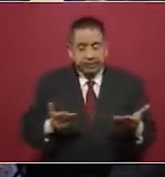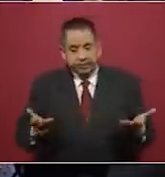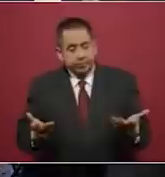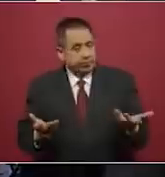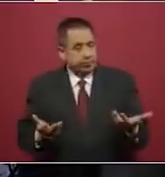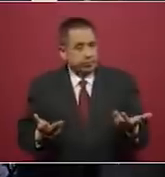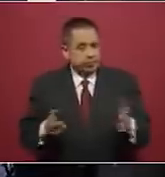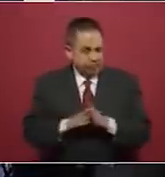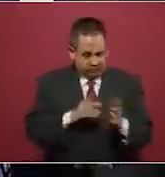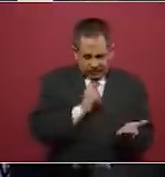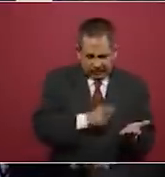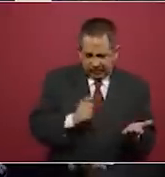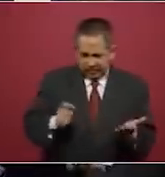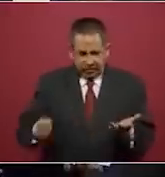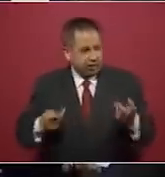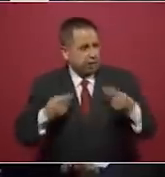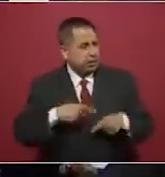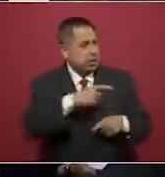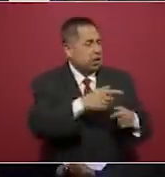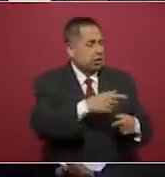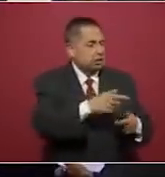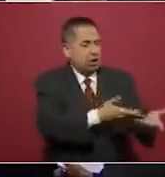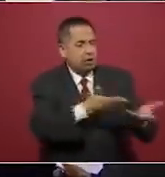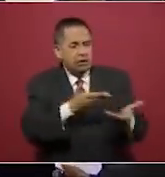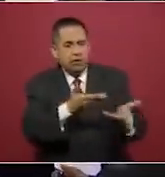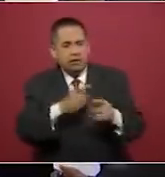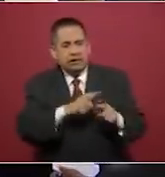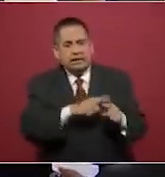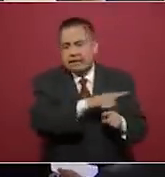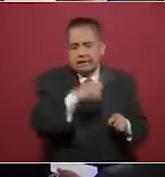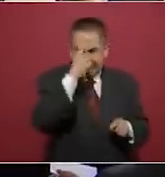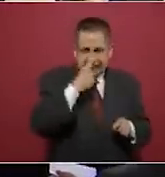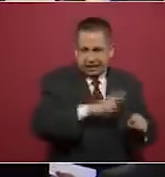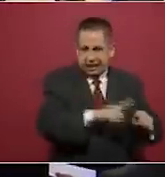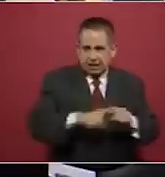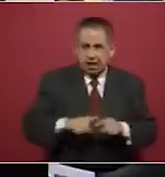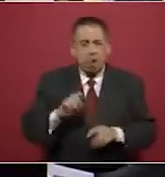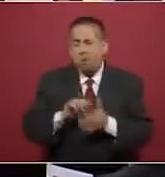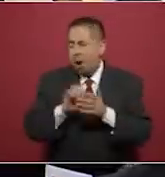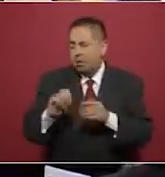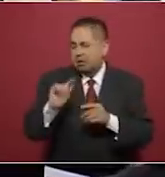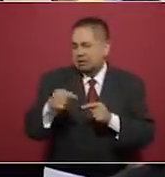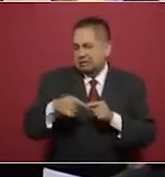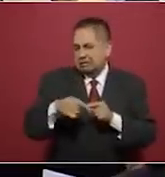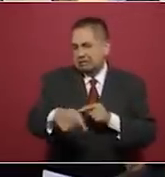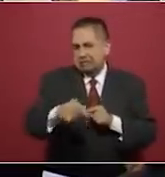las características de los proveedores por ejemplo ya pronto